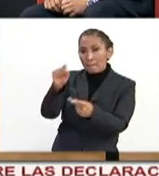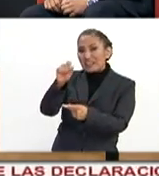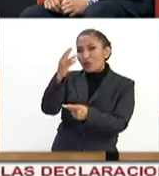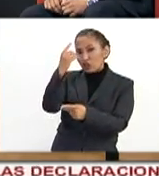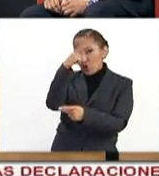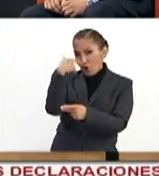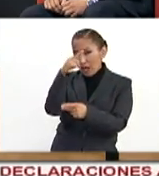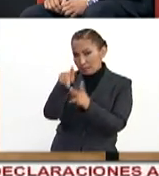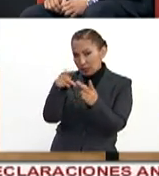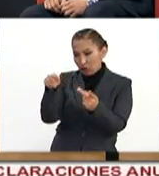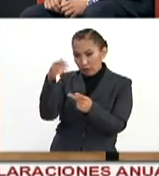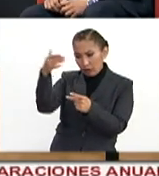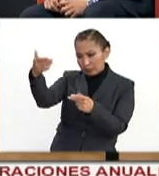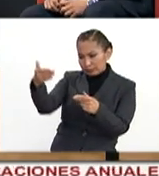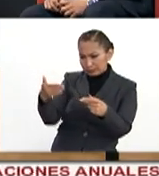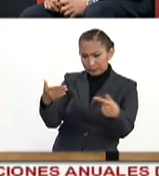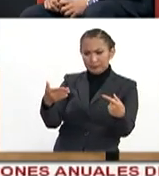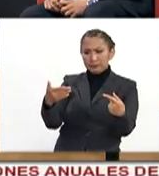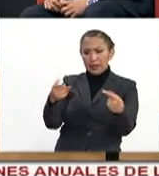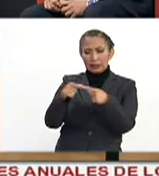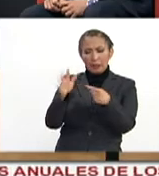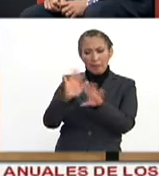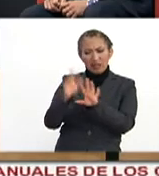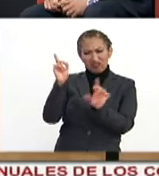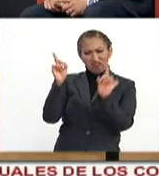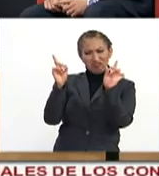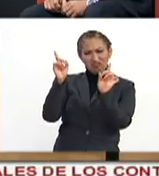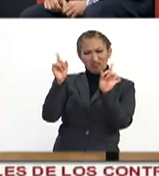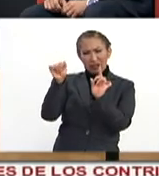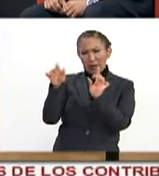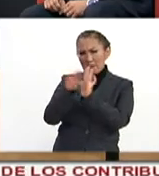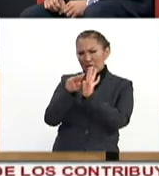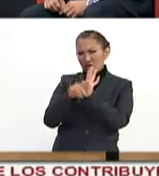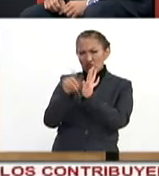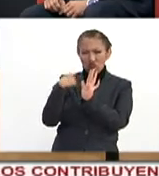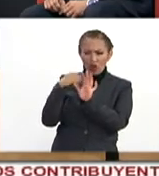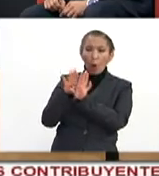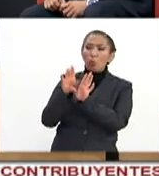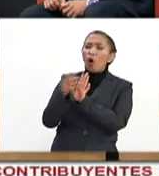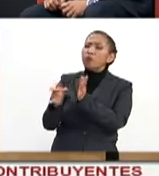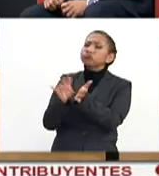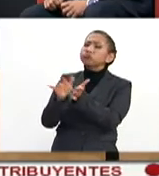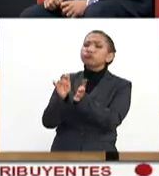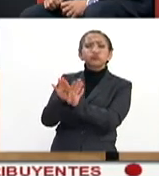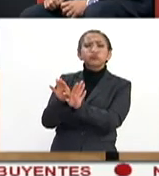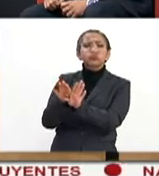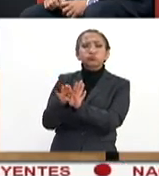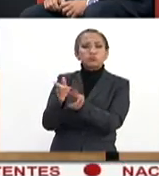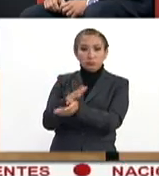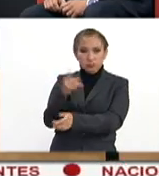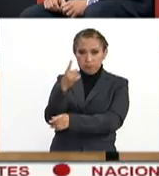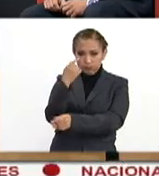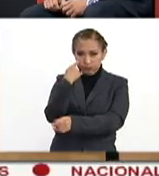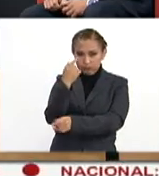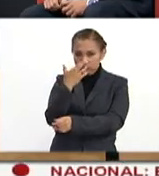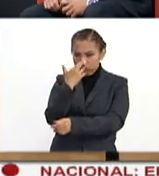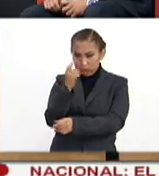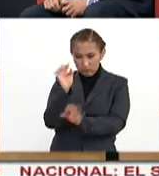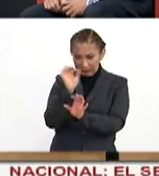Horas, que yo creo que es la más cuestionable en términos metodológicos, por una razón muy